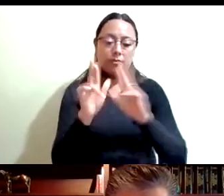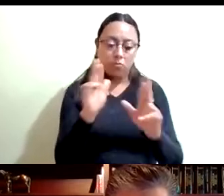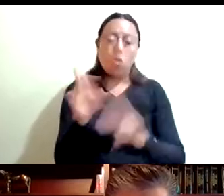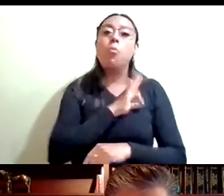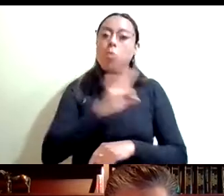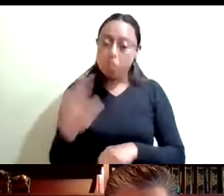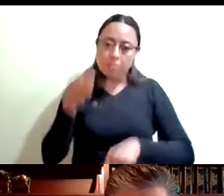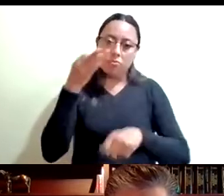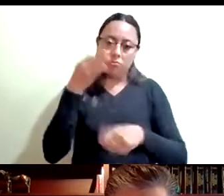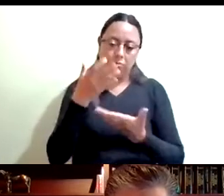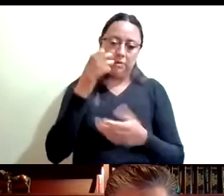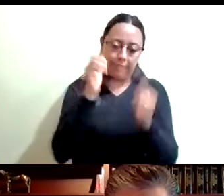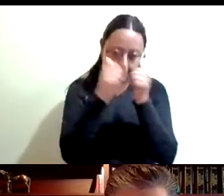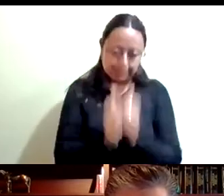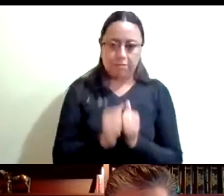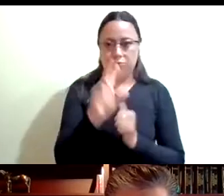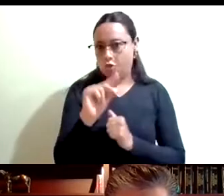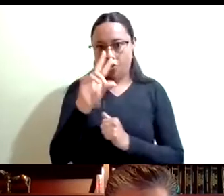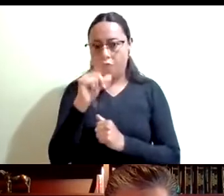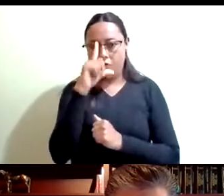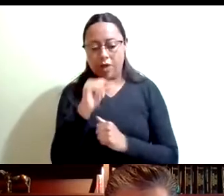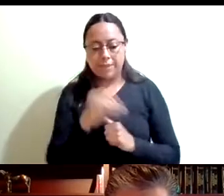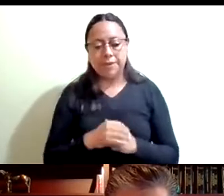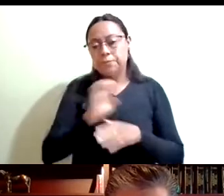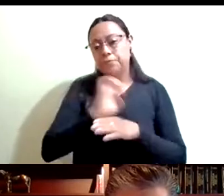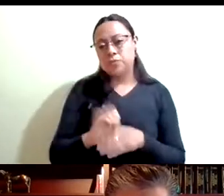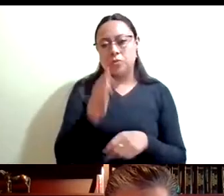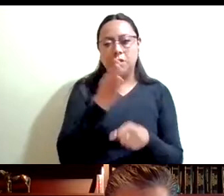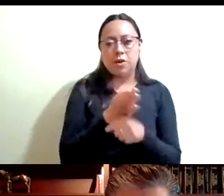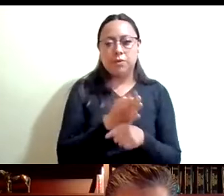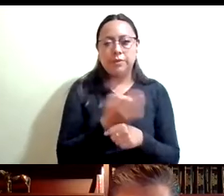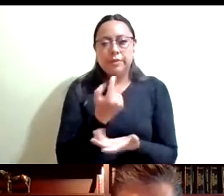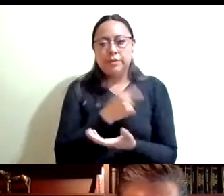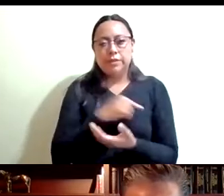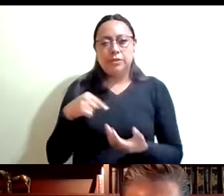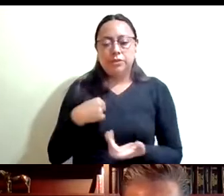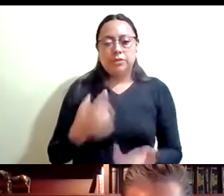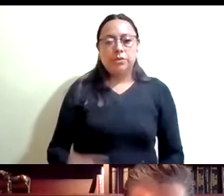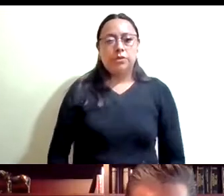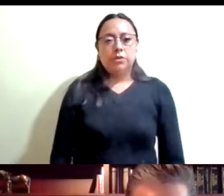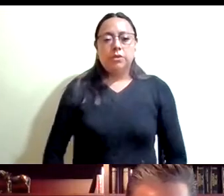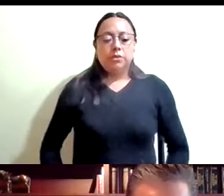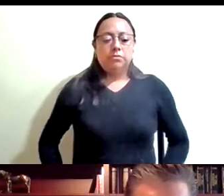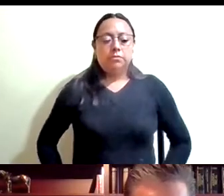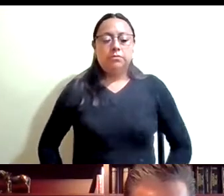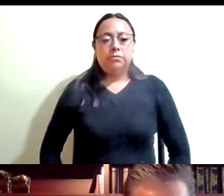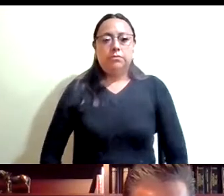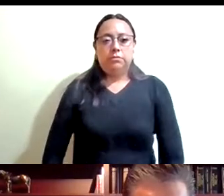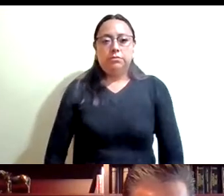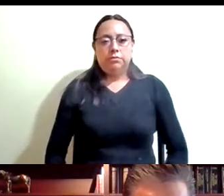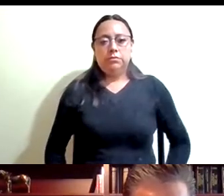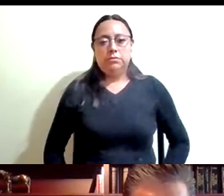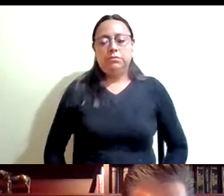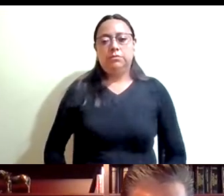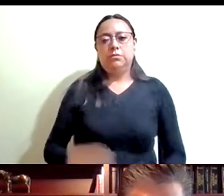Creo que no es el asunto de generar esta cuestión de si no es importante,